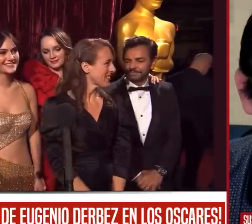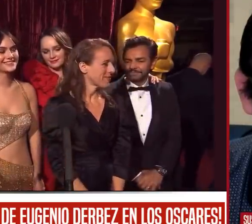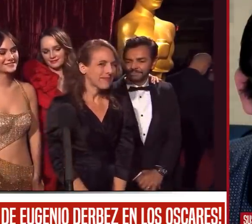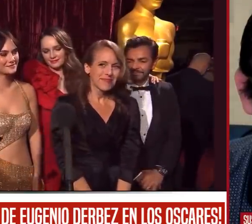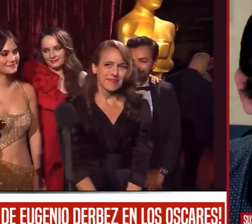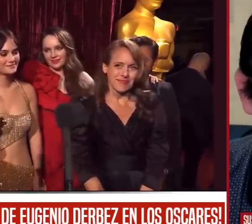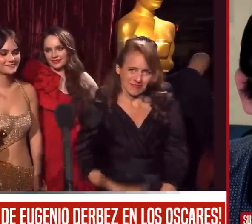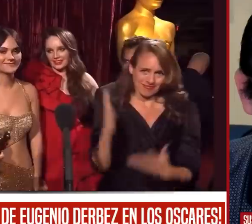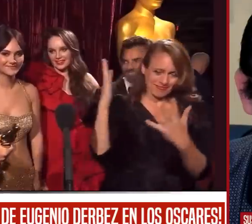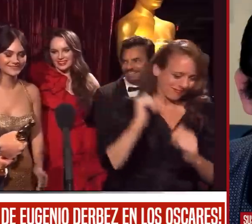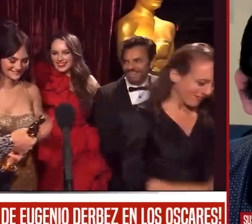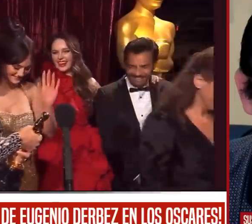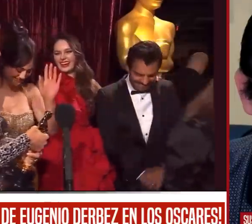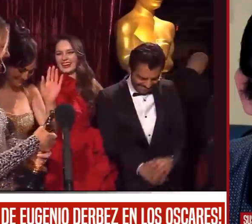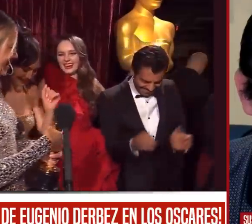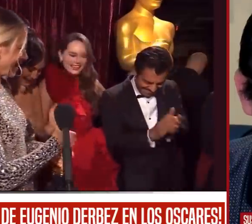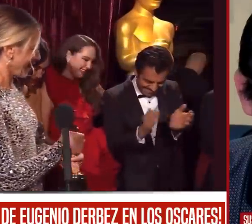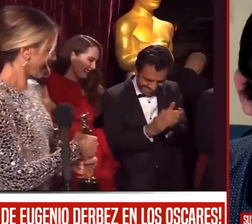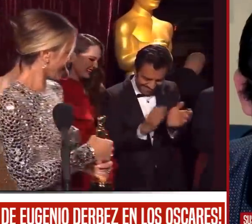ay